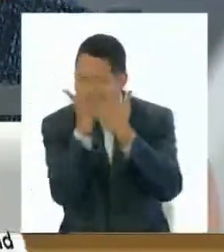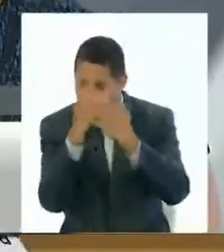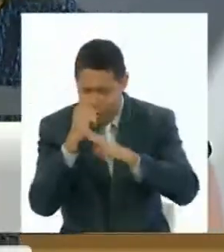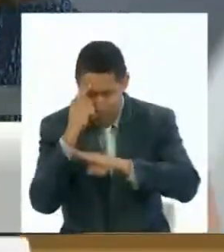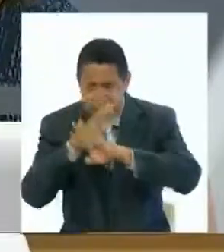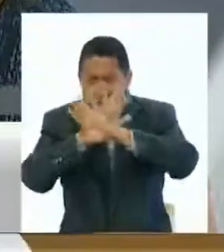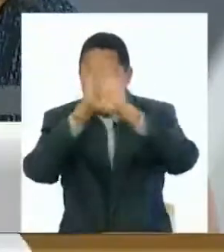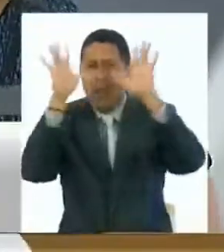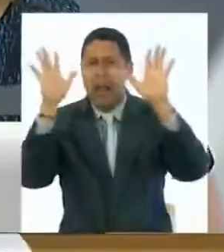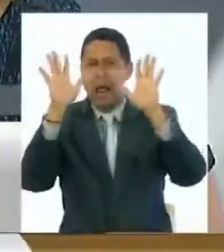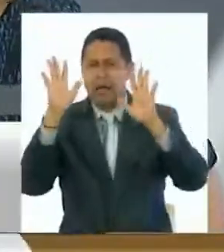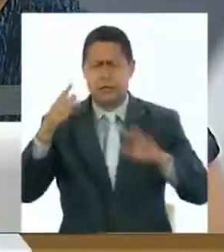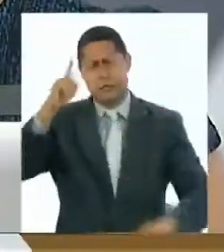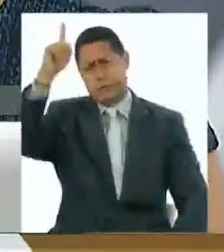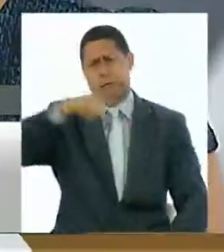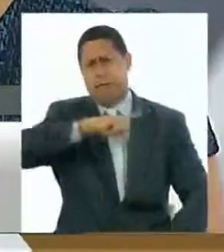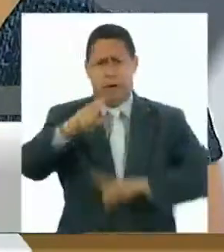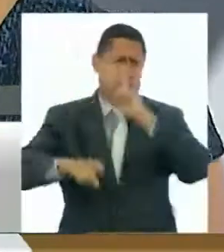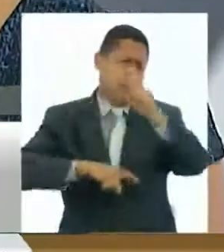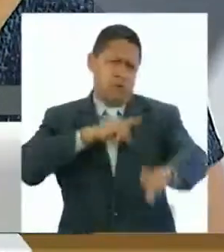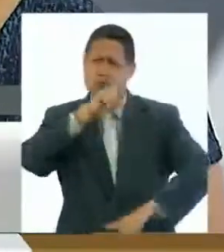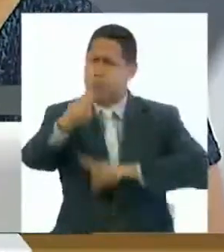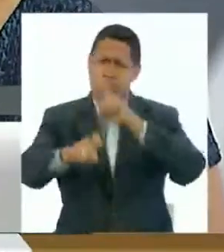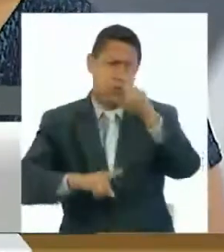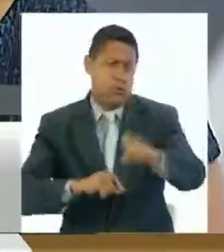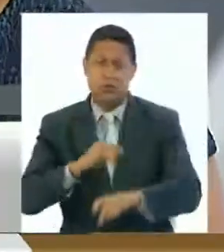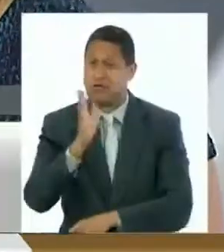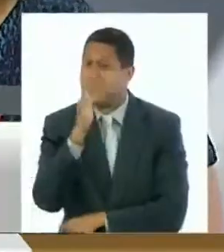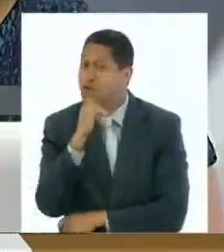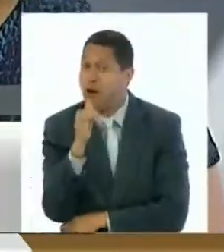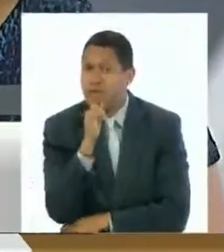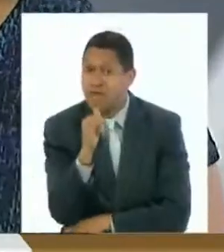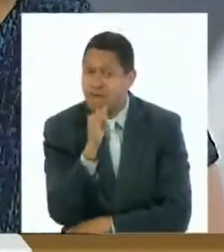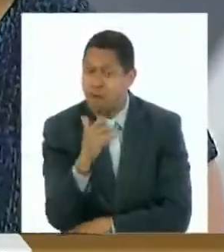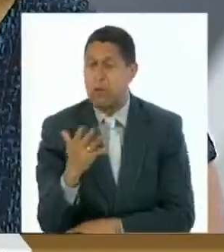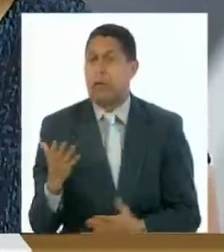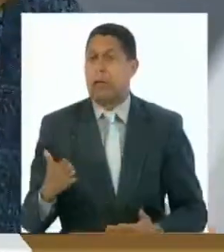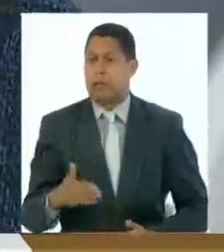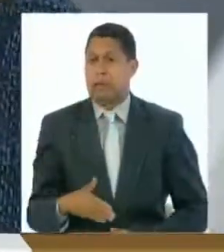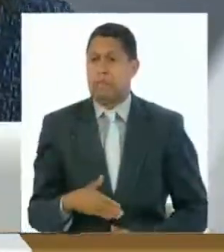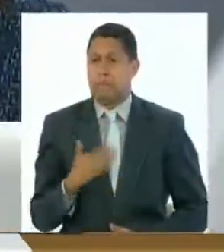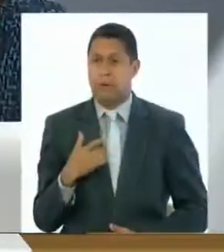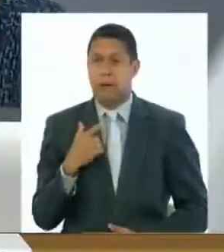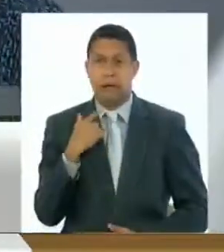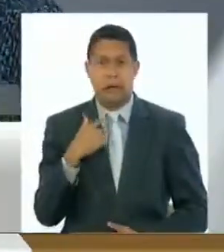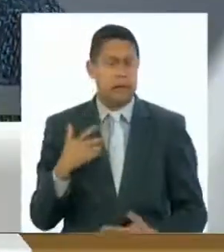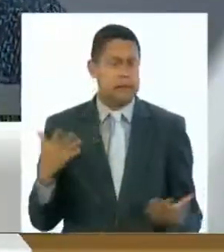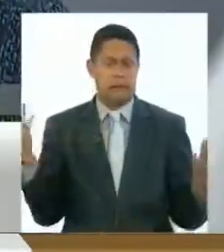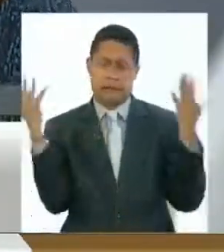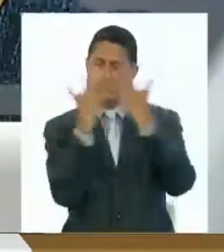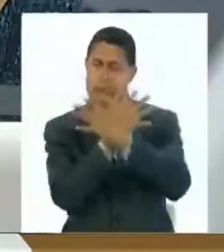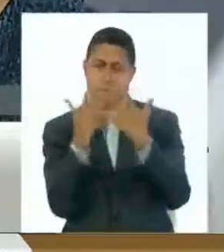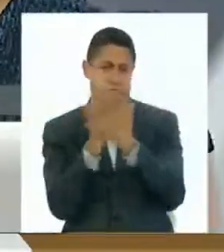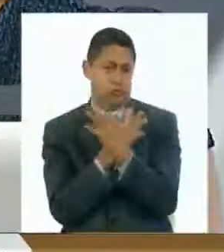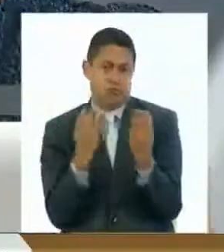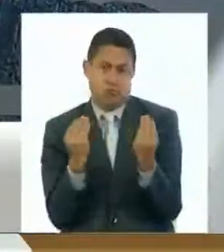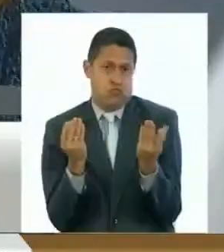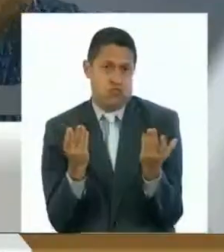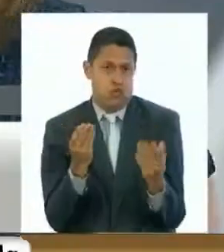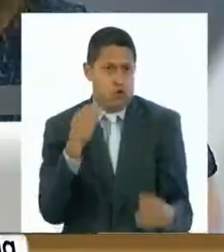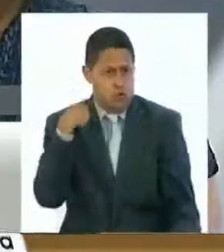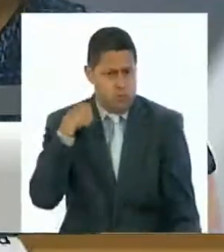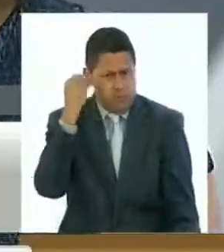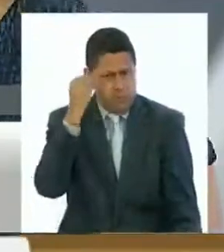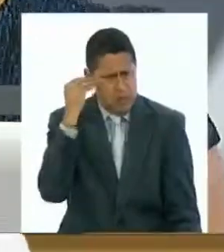además llegan con muchas preguntas y el no tener la información puede correr el riesgo de perderse en el camino, ¿no? En pensar que